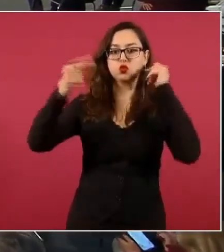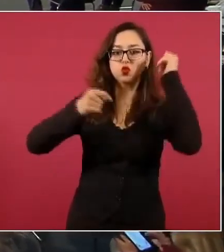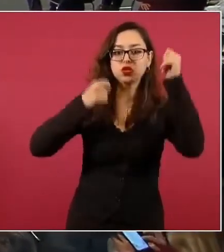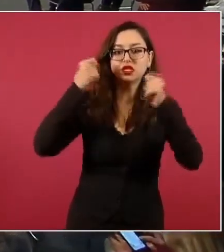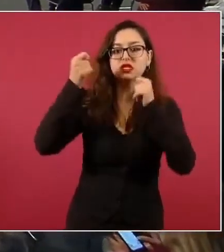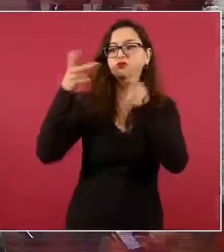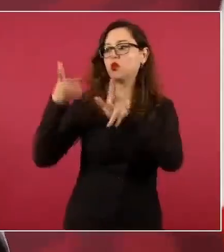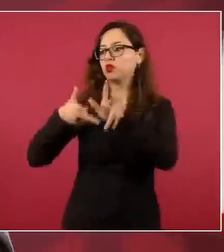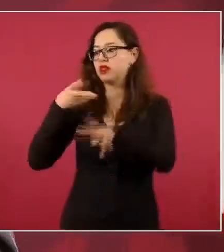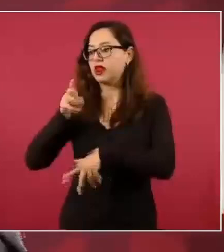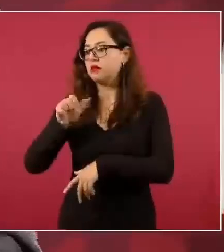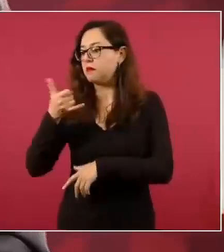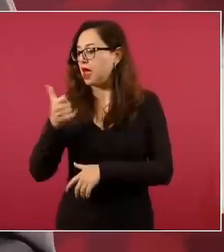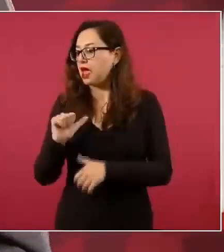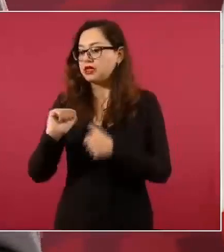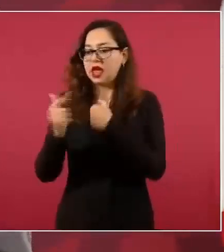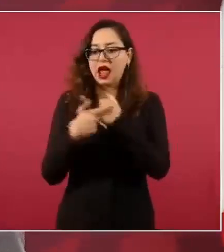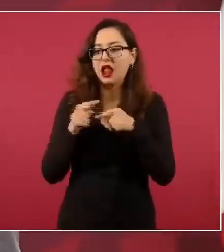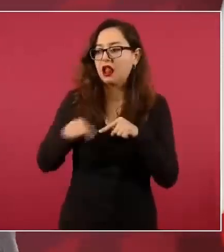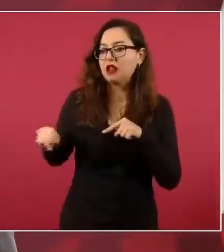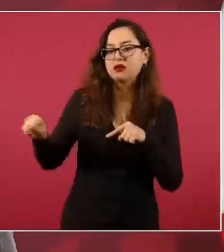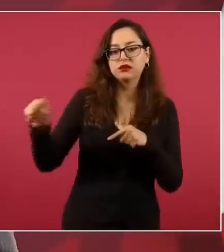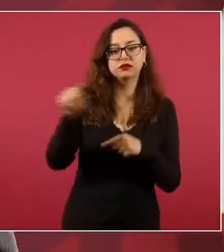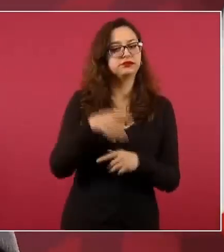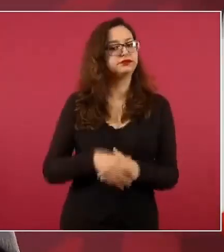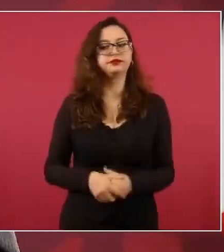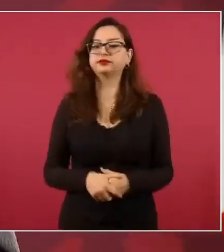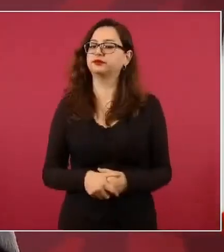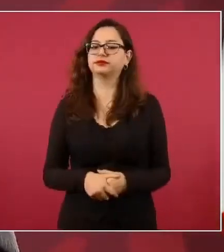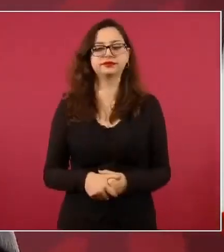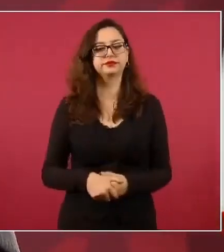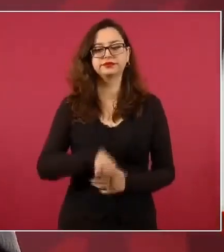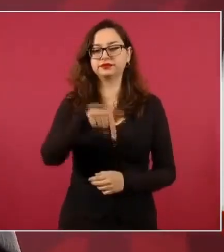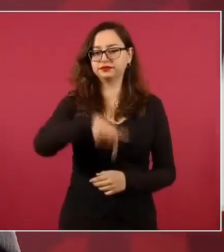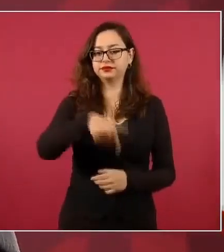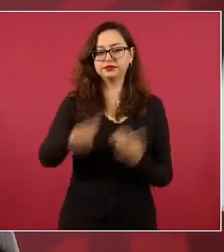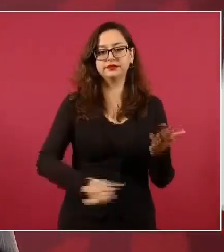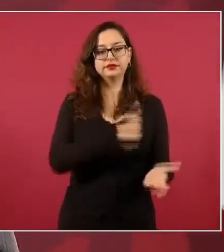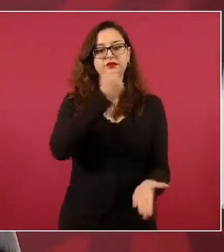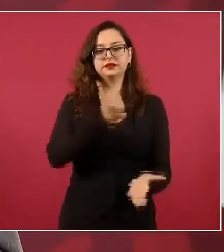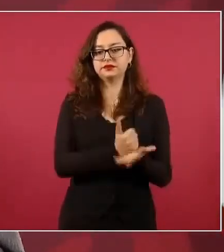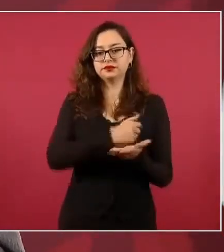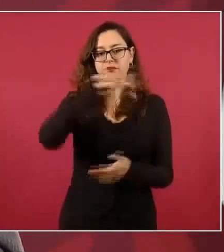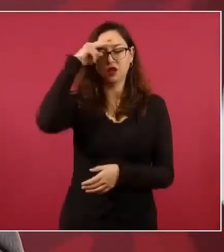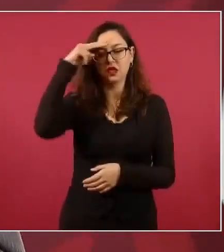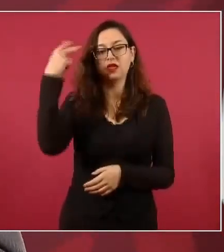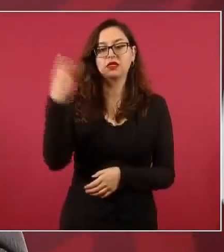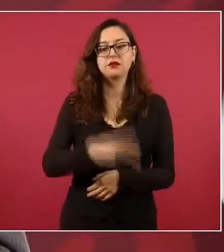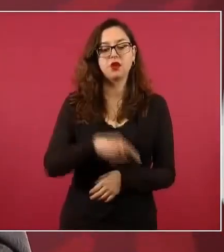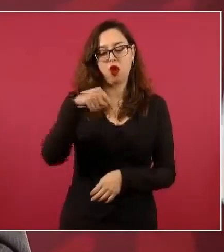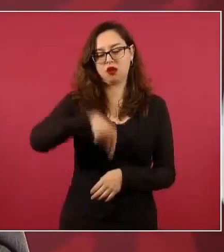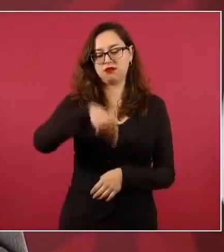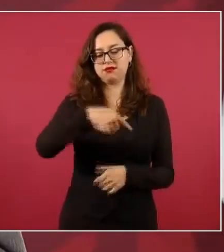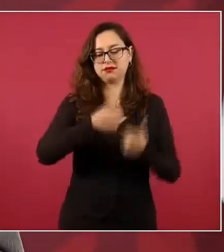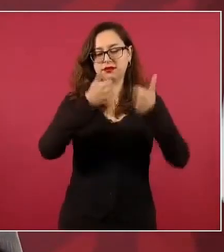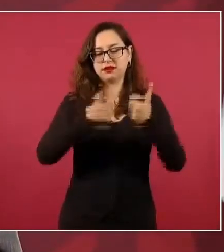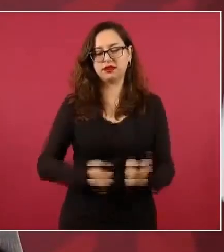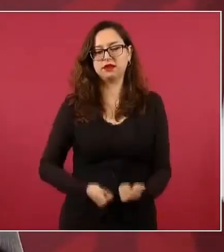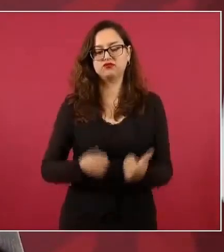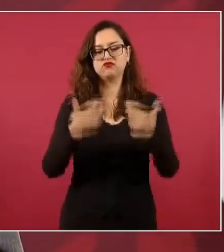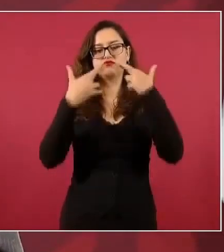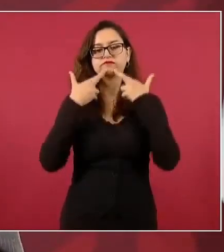a desarrollarse en la Ciudad de México. Vamos a tener reuniones